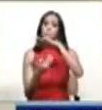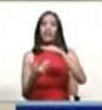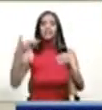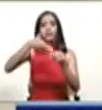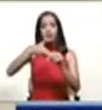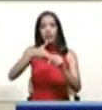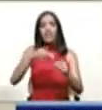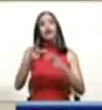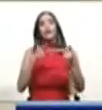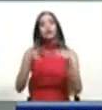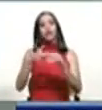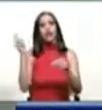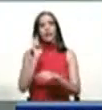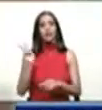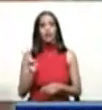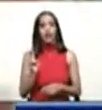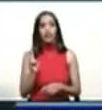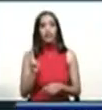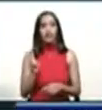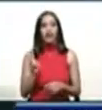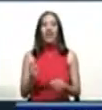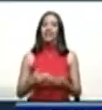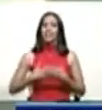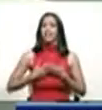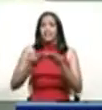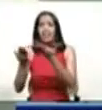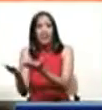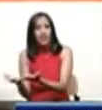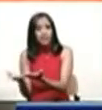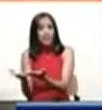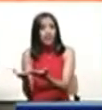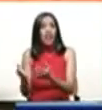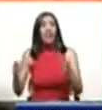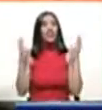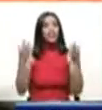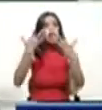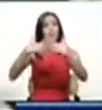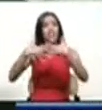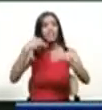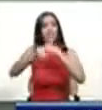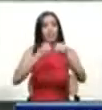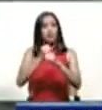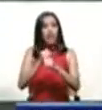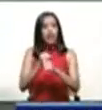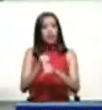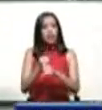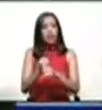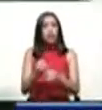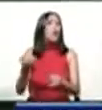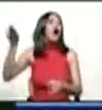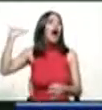petrolera venezolana a las grandes transnacionales, como ya lo hicieron en el pasado.